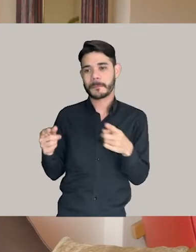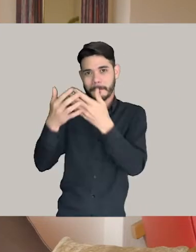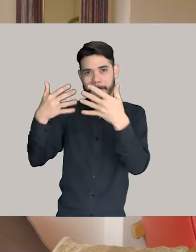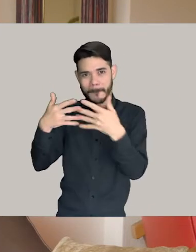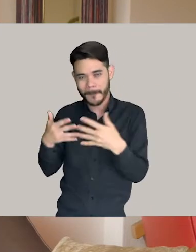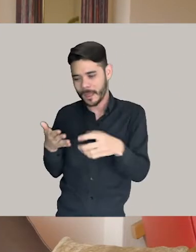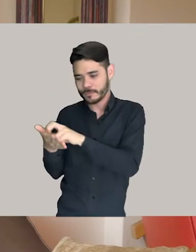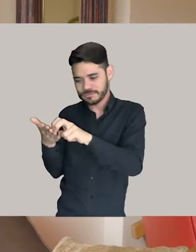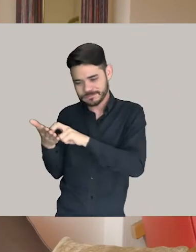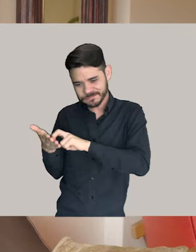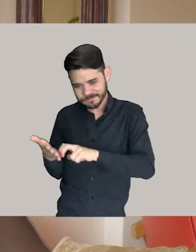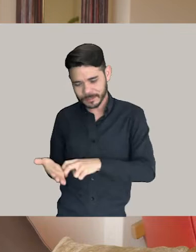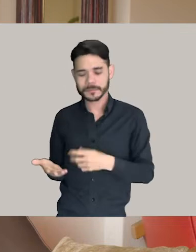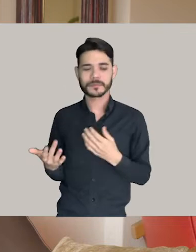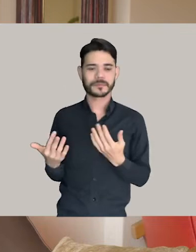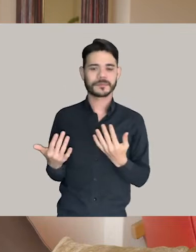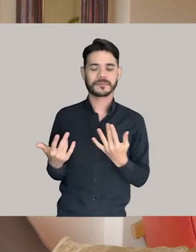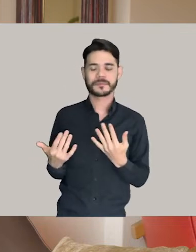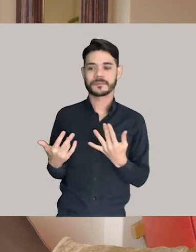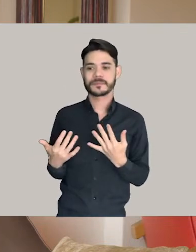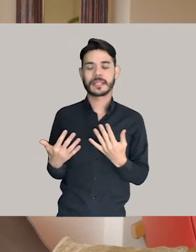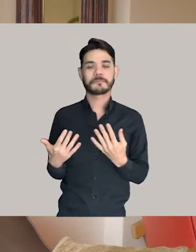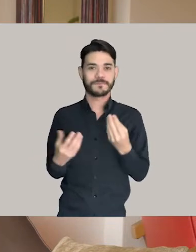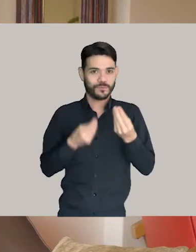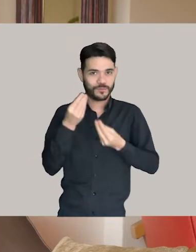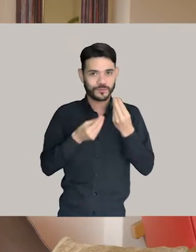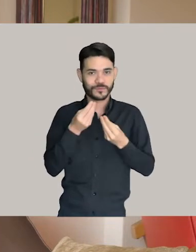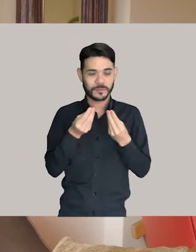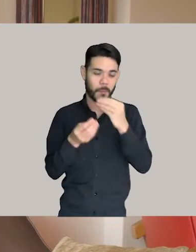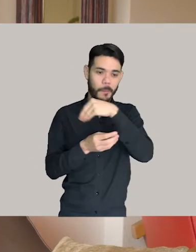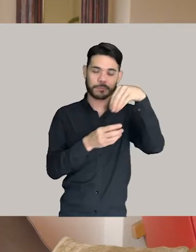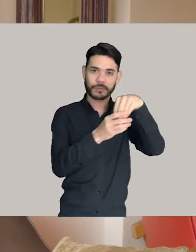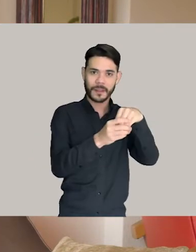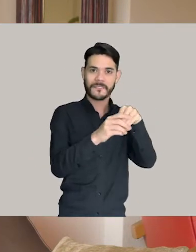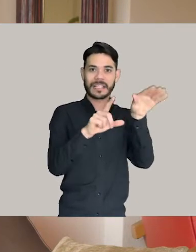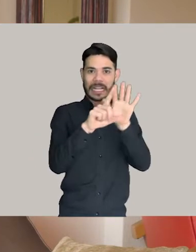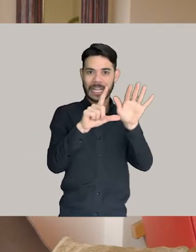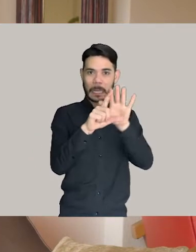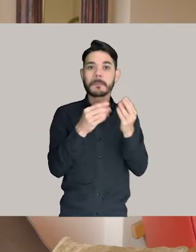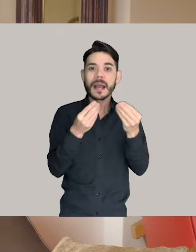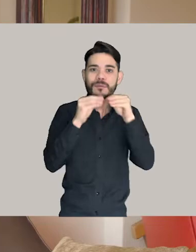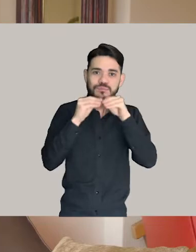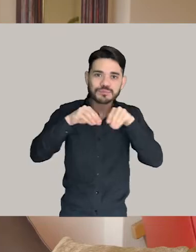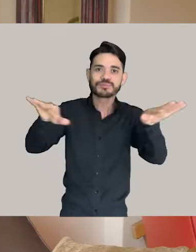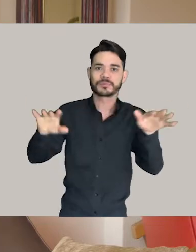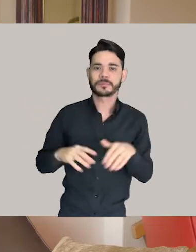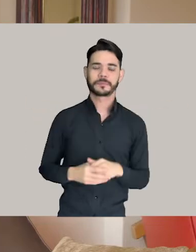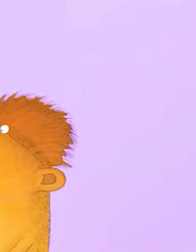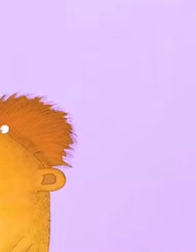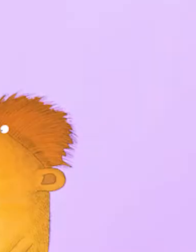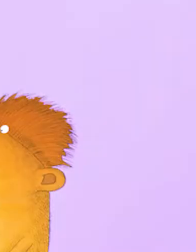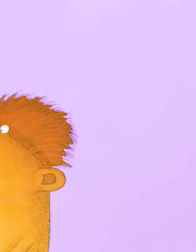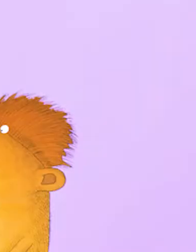sea impreso, es decir, para hacerlo en un video, para difundirlo.